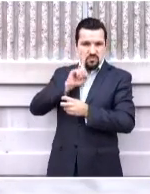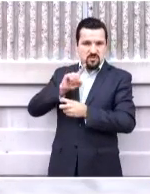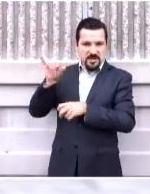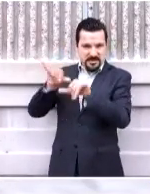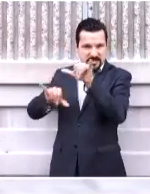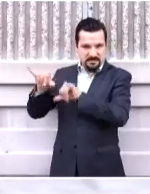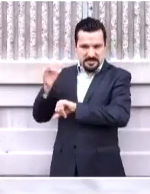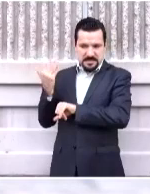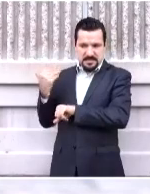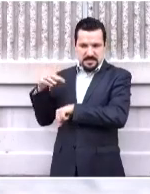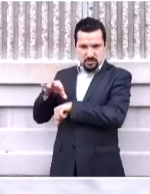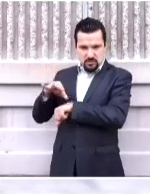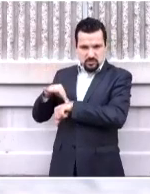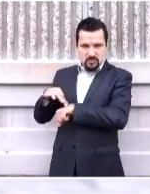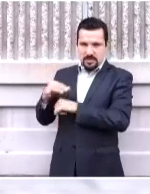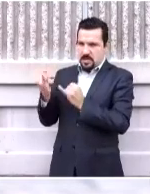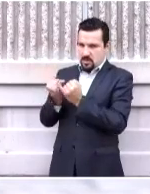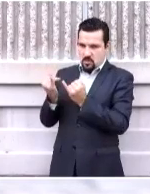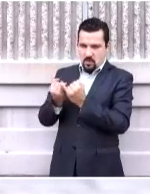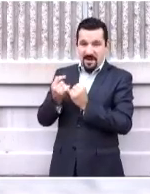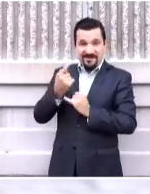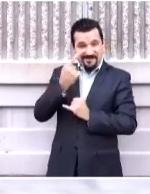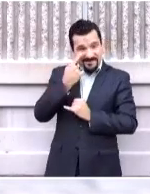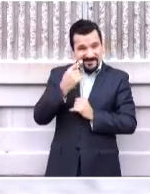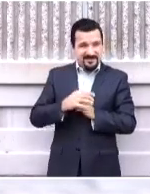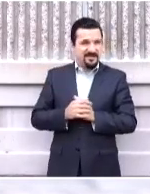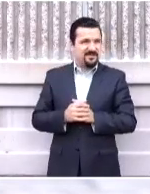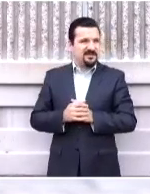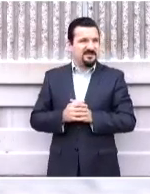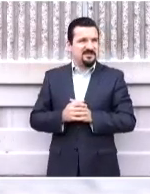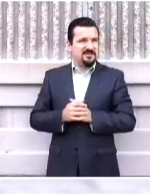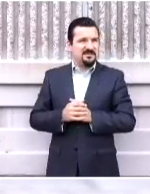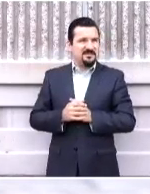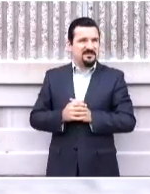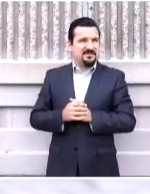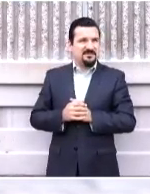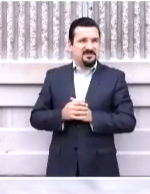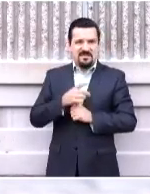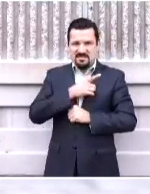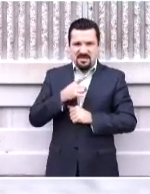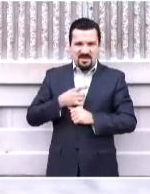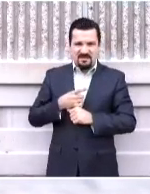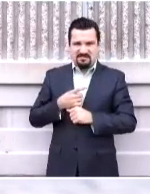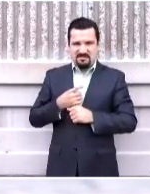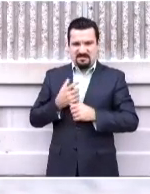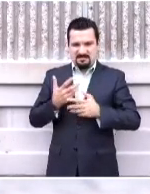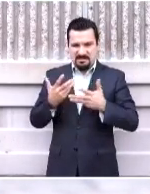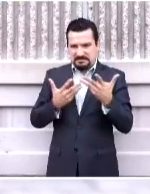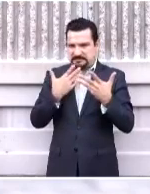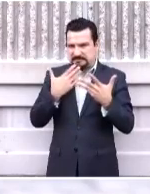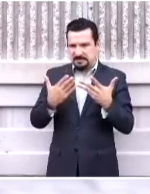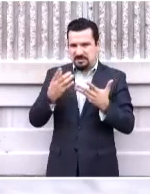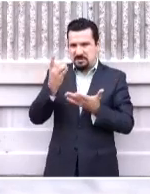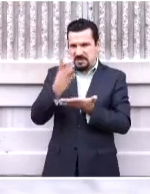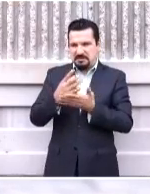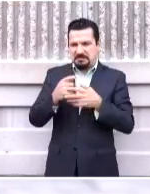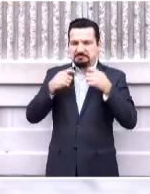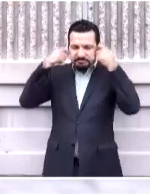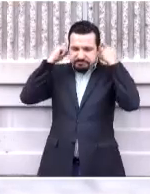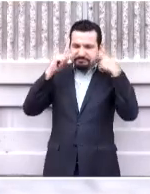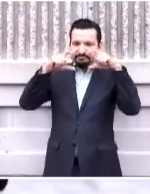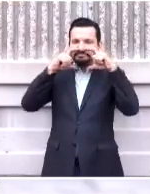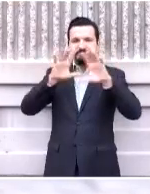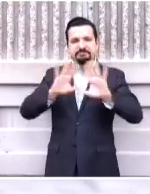compañera. Es un proceso. No solamente es la aplicación per se del